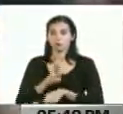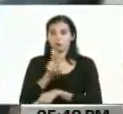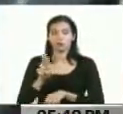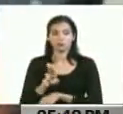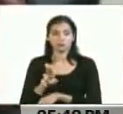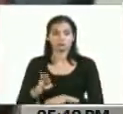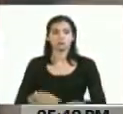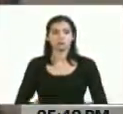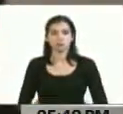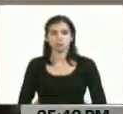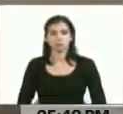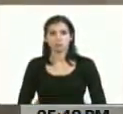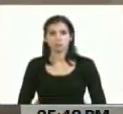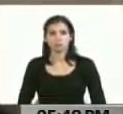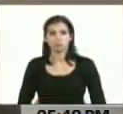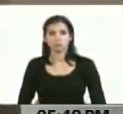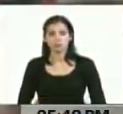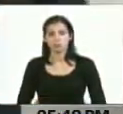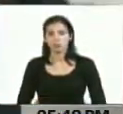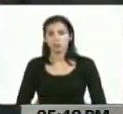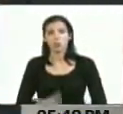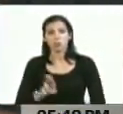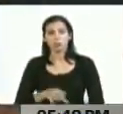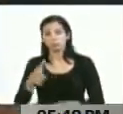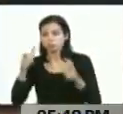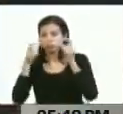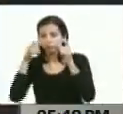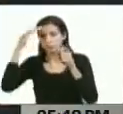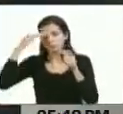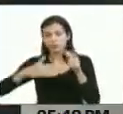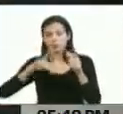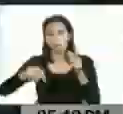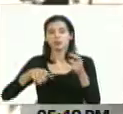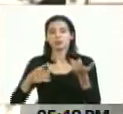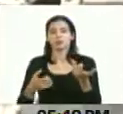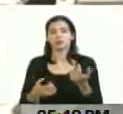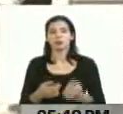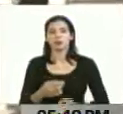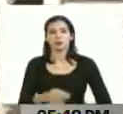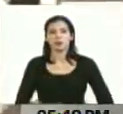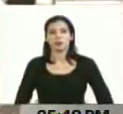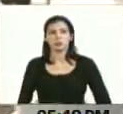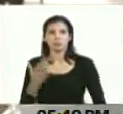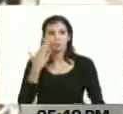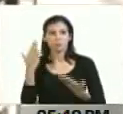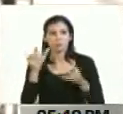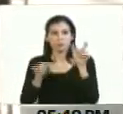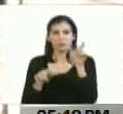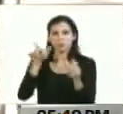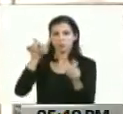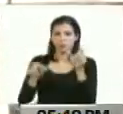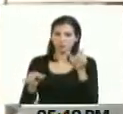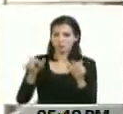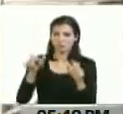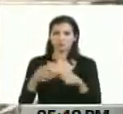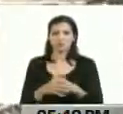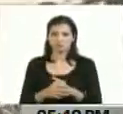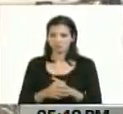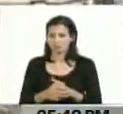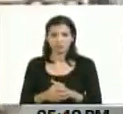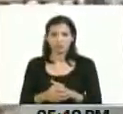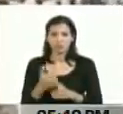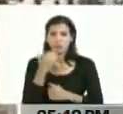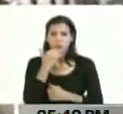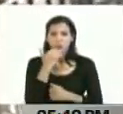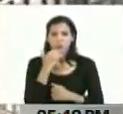de no solamente la parte militar, sino también de nuestro comandante presidente. Entonces ya estas personas en la audacia,